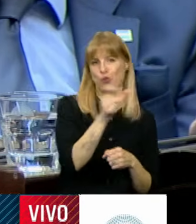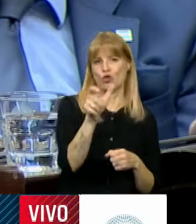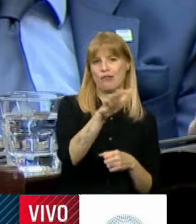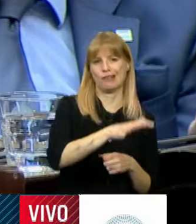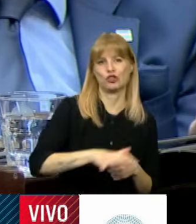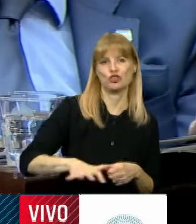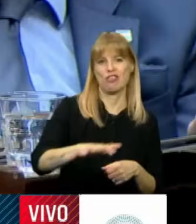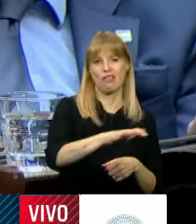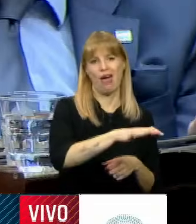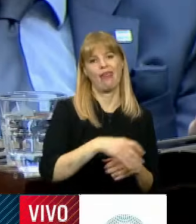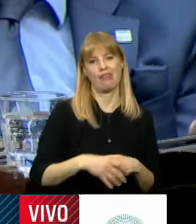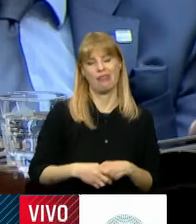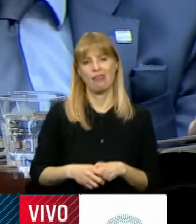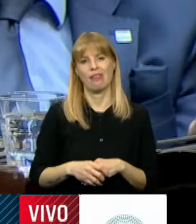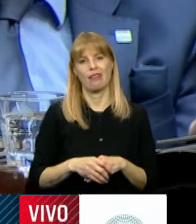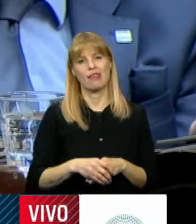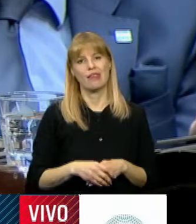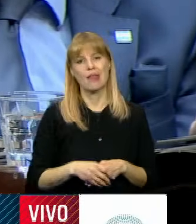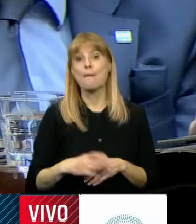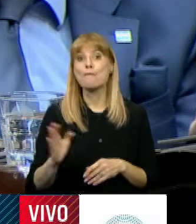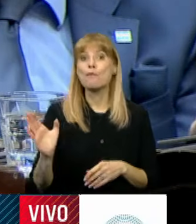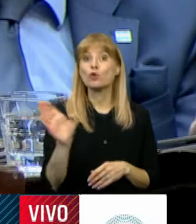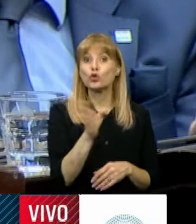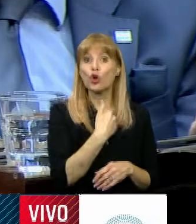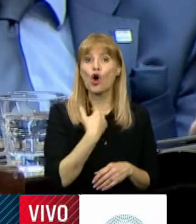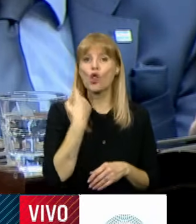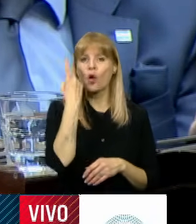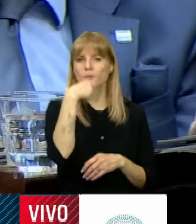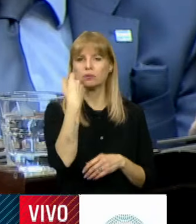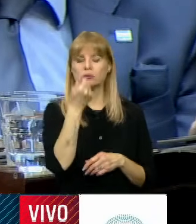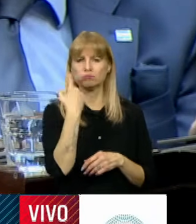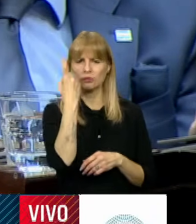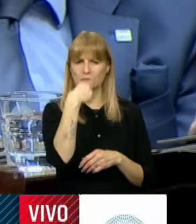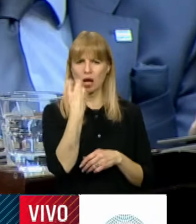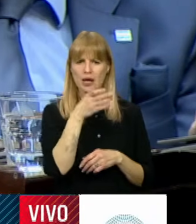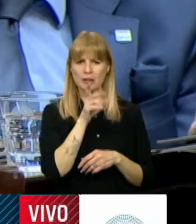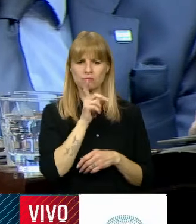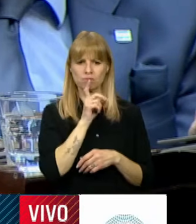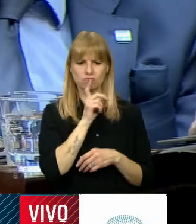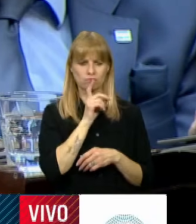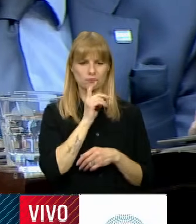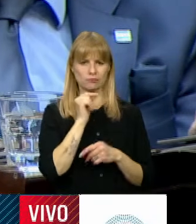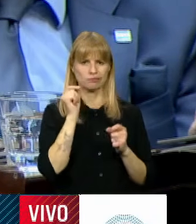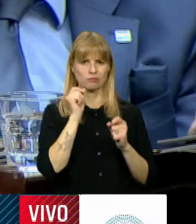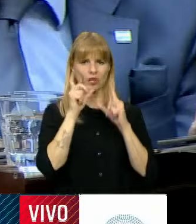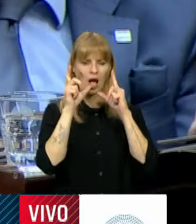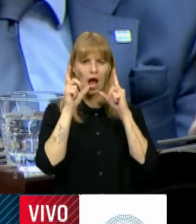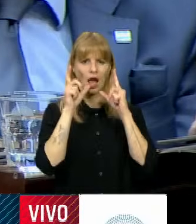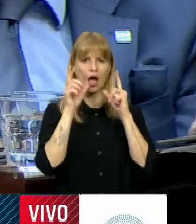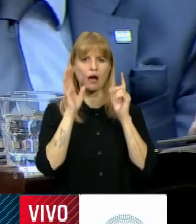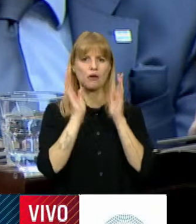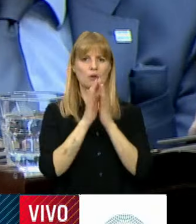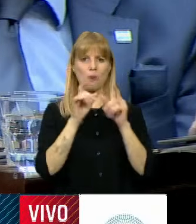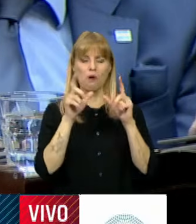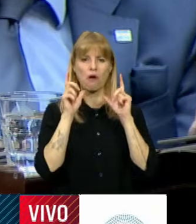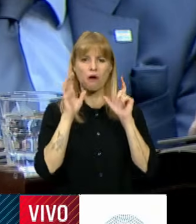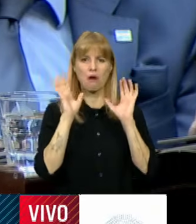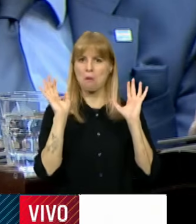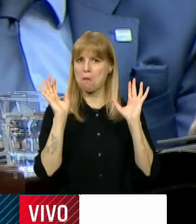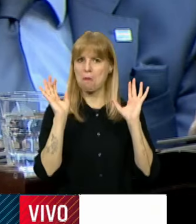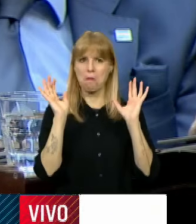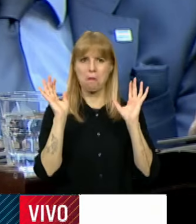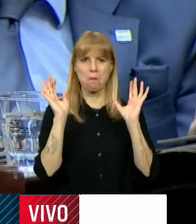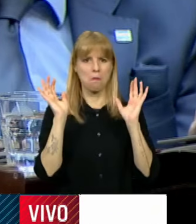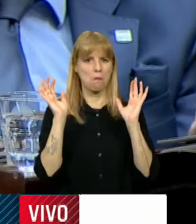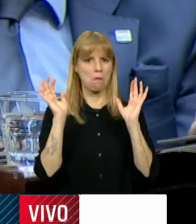sociedad, aunque todos pongan cara de póker como en este momento están poniendo. Así que,